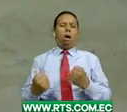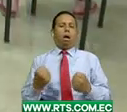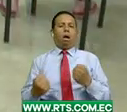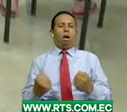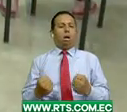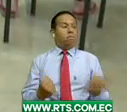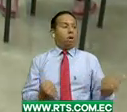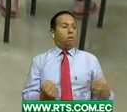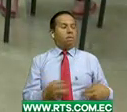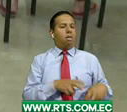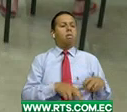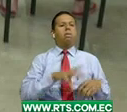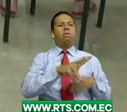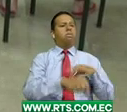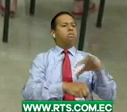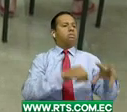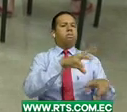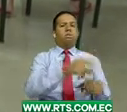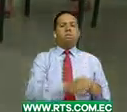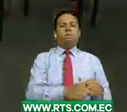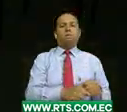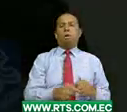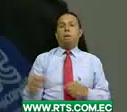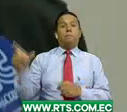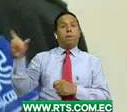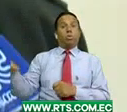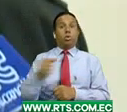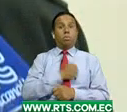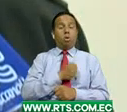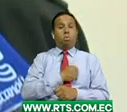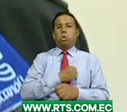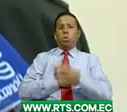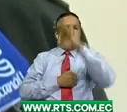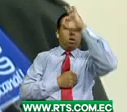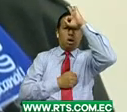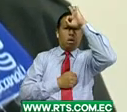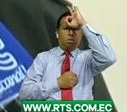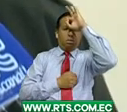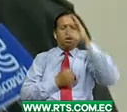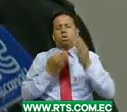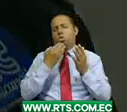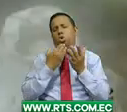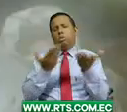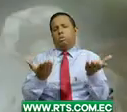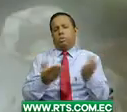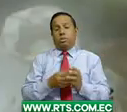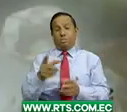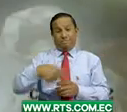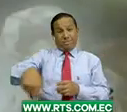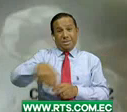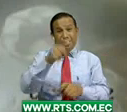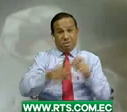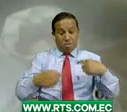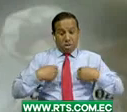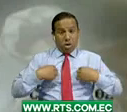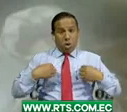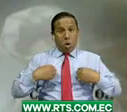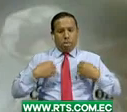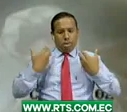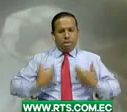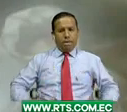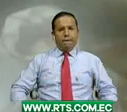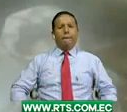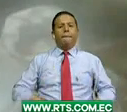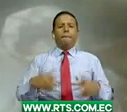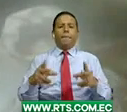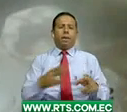supuestamente, andaban perfilando víctimas y negocios. Parte de las evidencias está la ropa con la que ellos actuaron. Los trabajos continúan. Faltan las